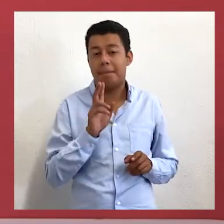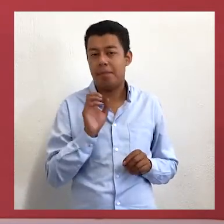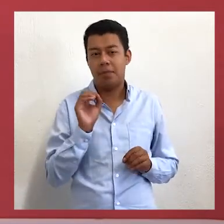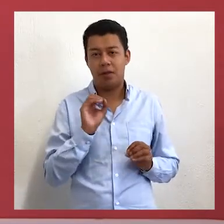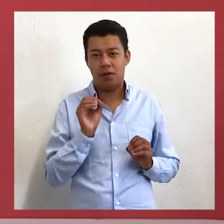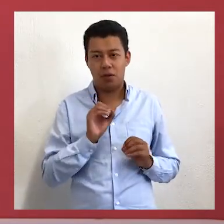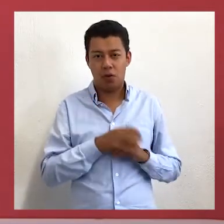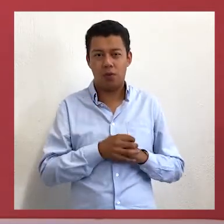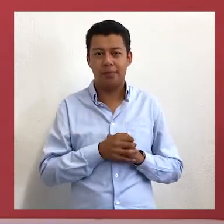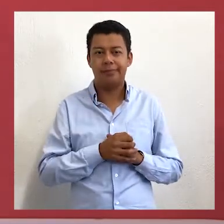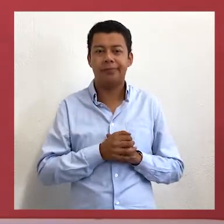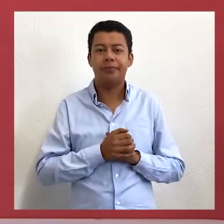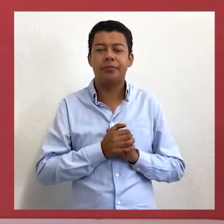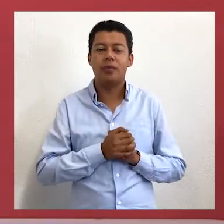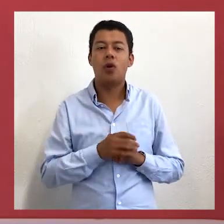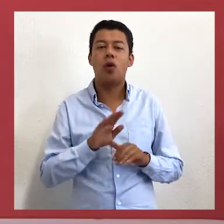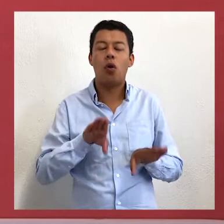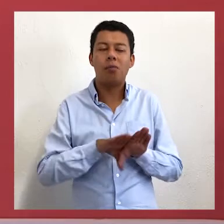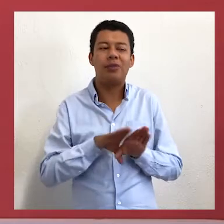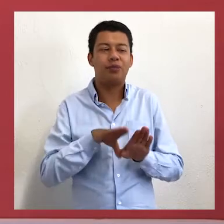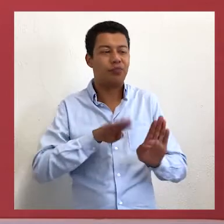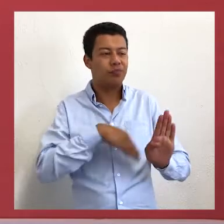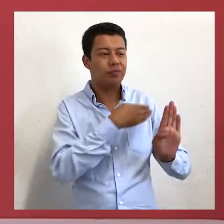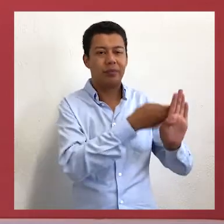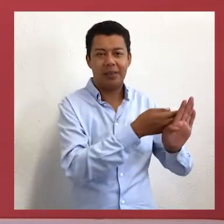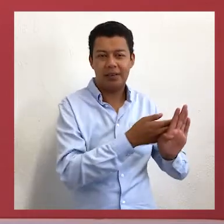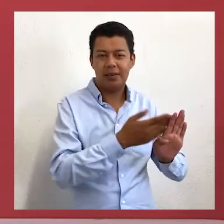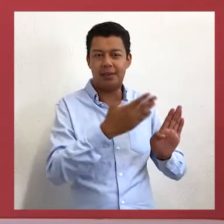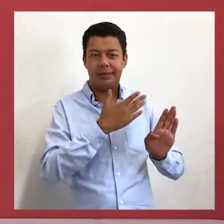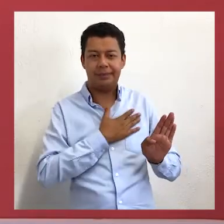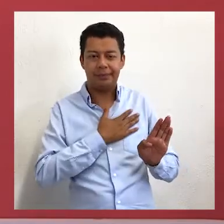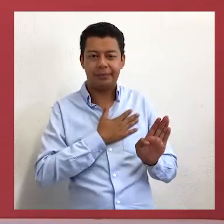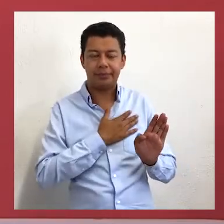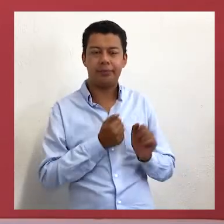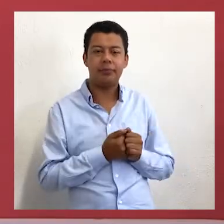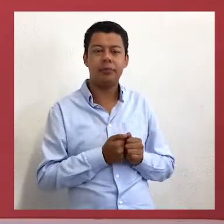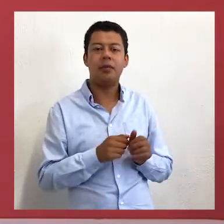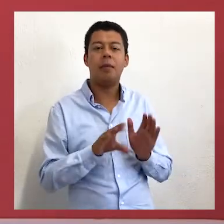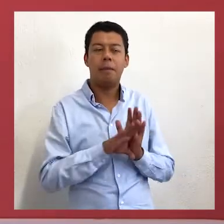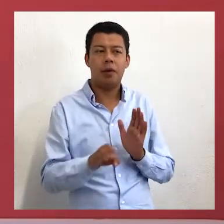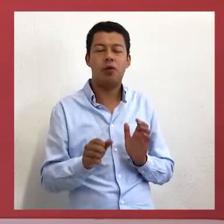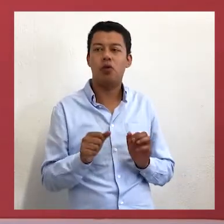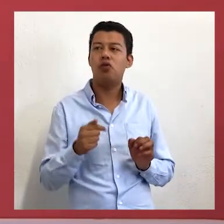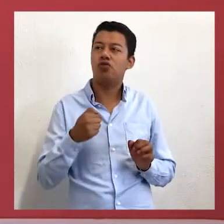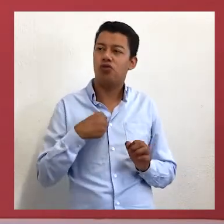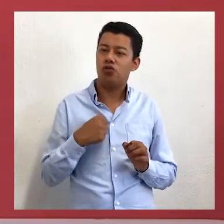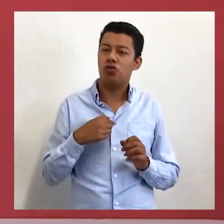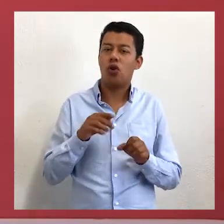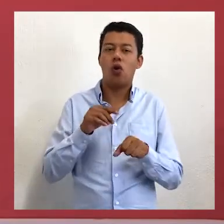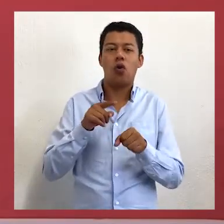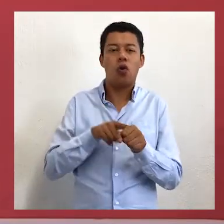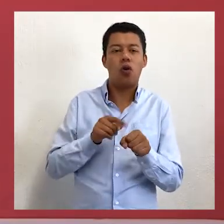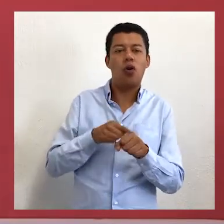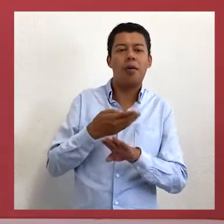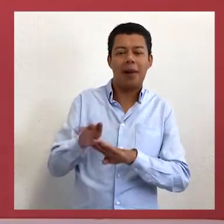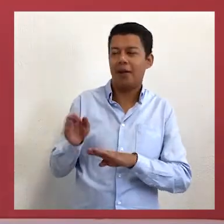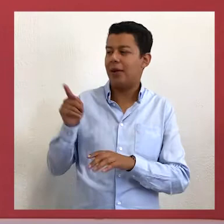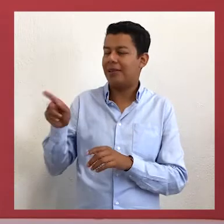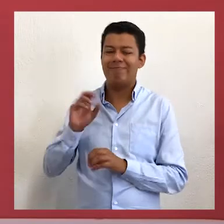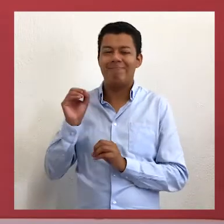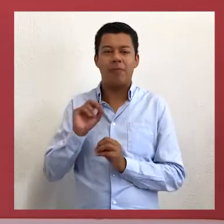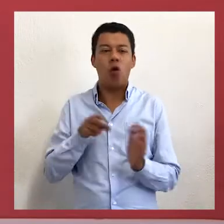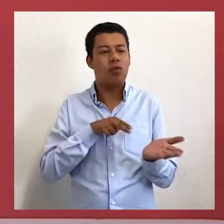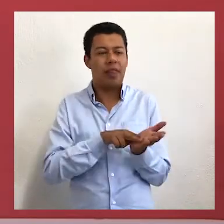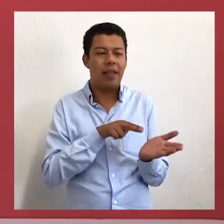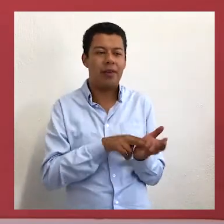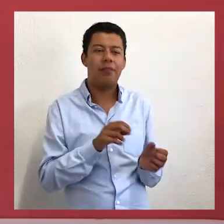todo pinte a que sí, ¿no? A que me está llevando la contra, ¿no? Que si yo digo hoy, estaría bien el color blanco y él dice, no, quiero el negro.